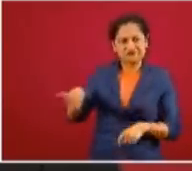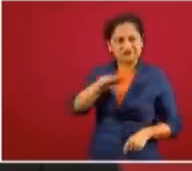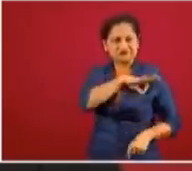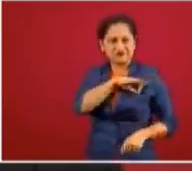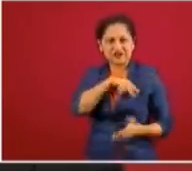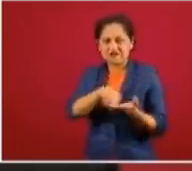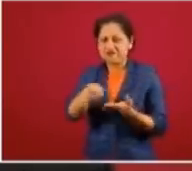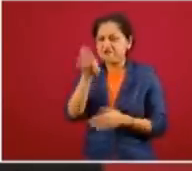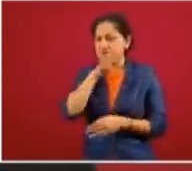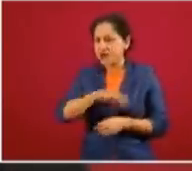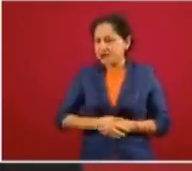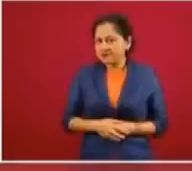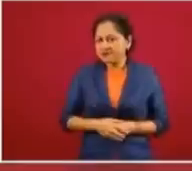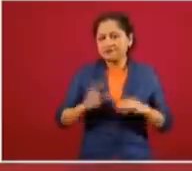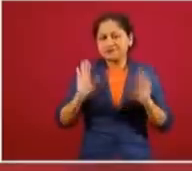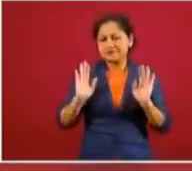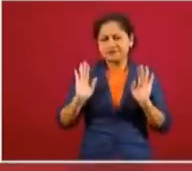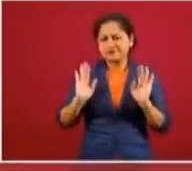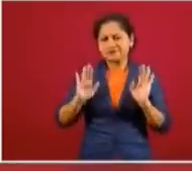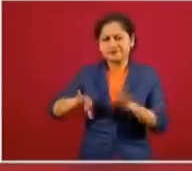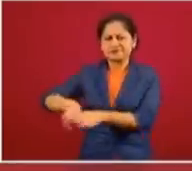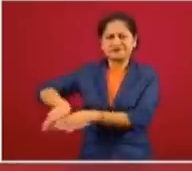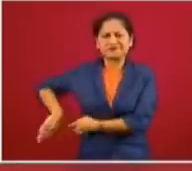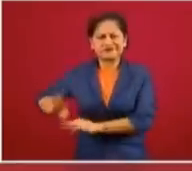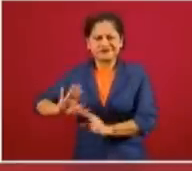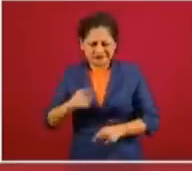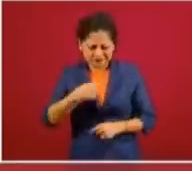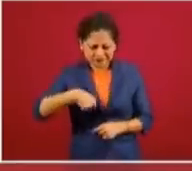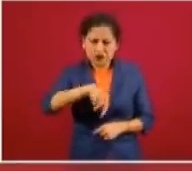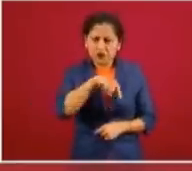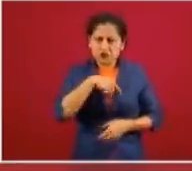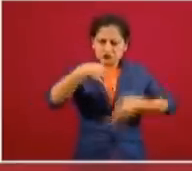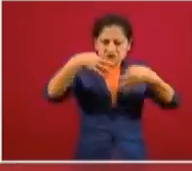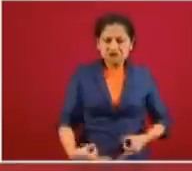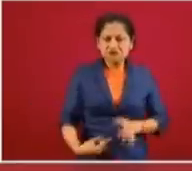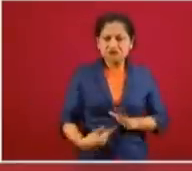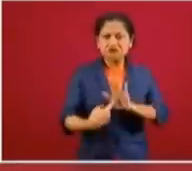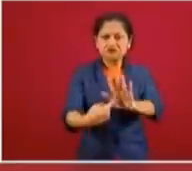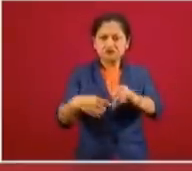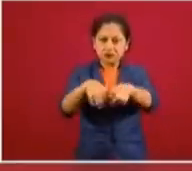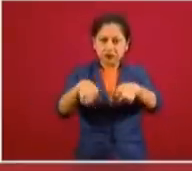Pero nosotros tenemos que actuar con mucho profesionalismo, porque es un asunto